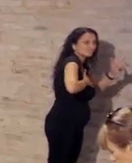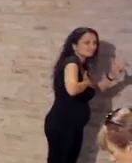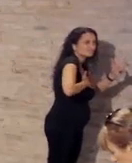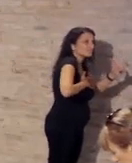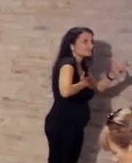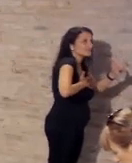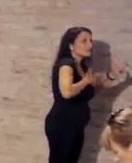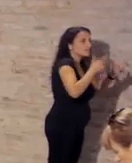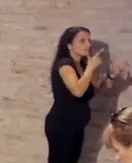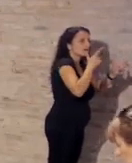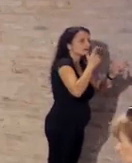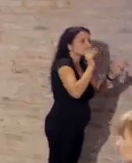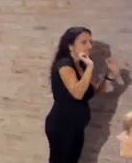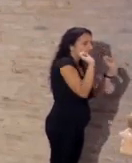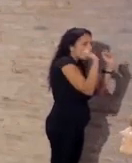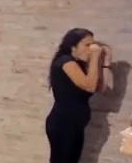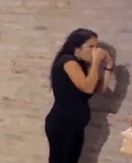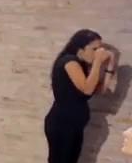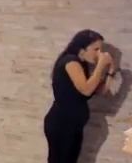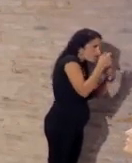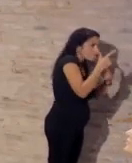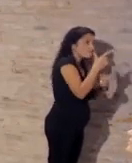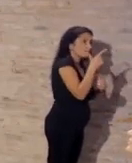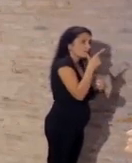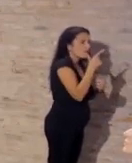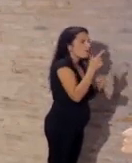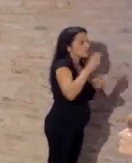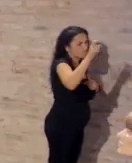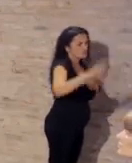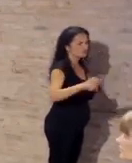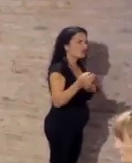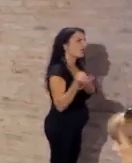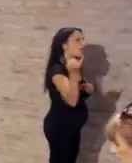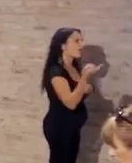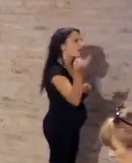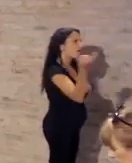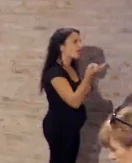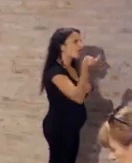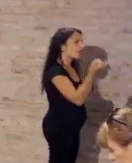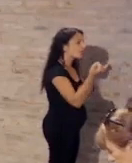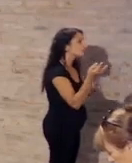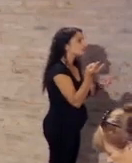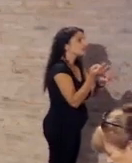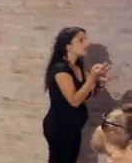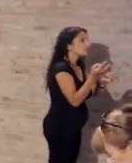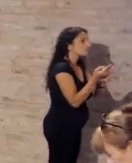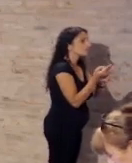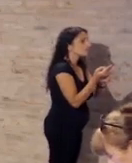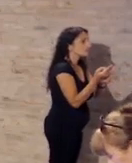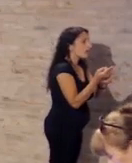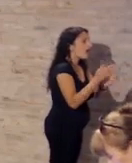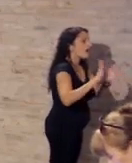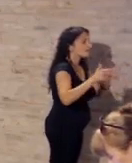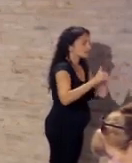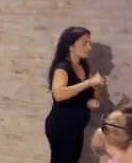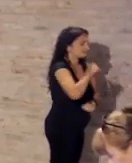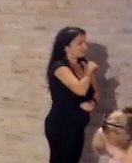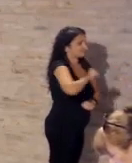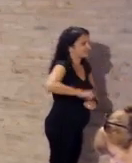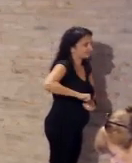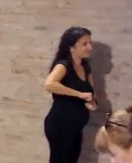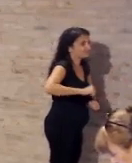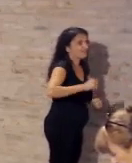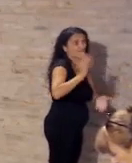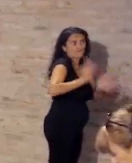tantos velos y tantas tantos discursos que nos han atravesado y que nos han herido muy profundamente que son